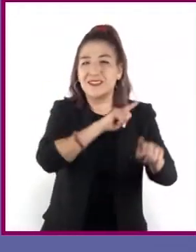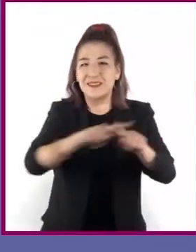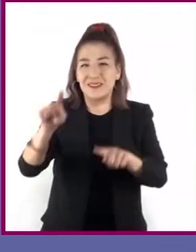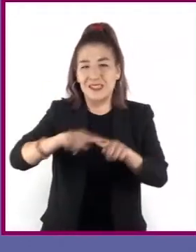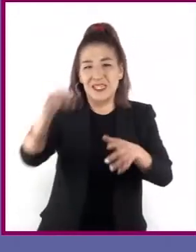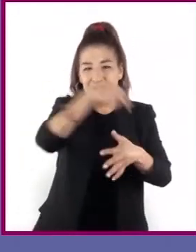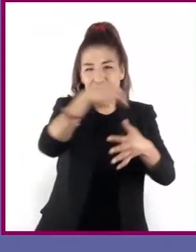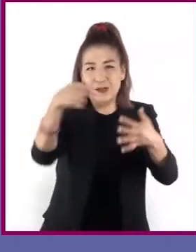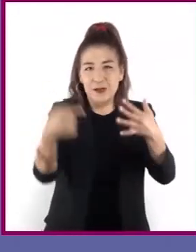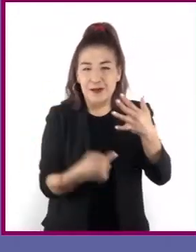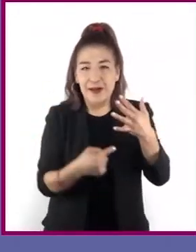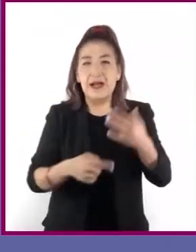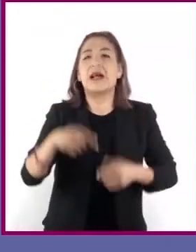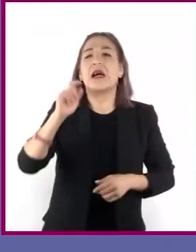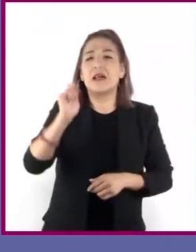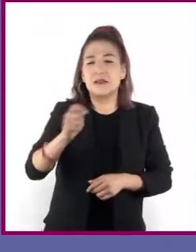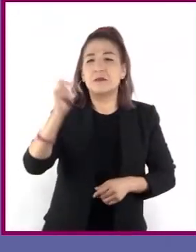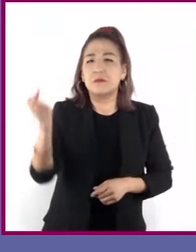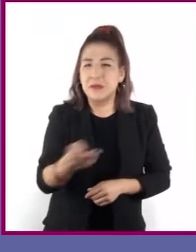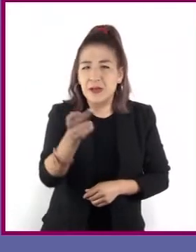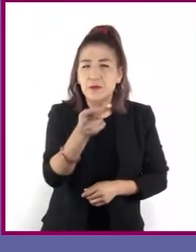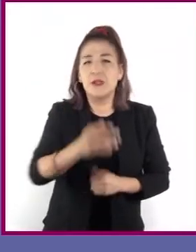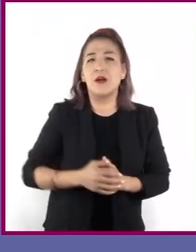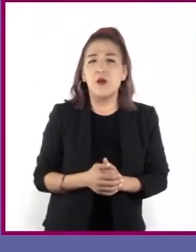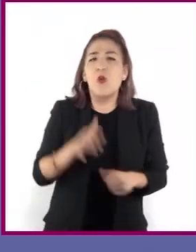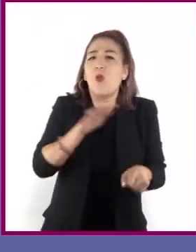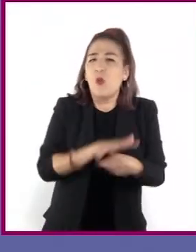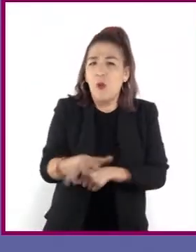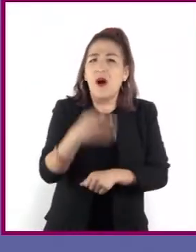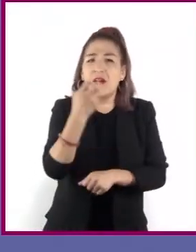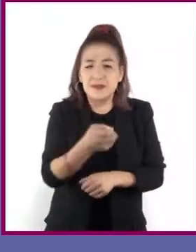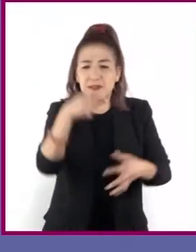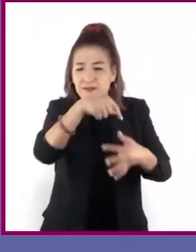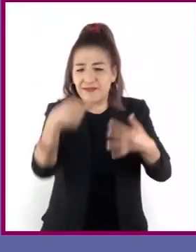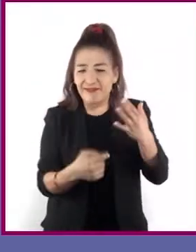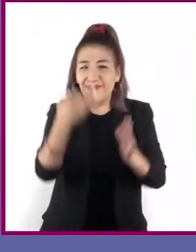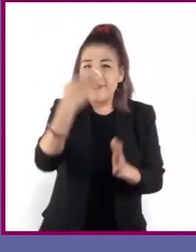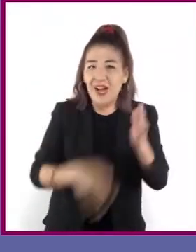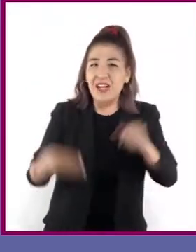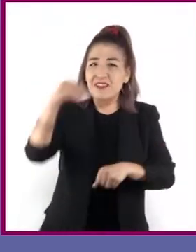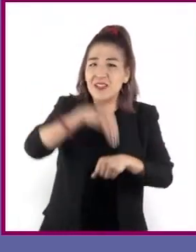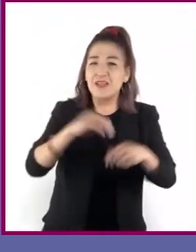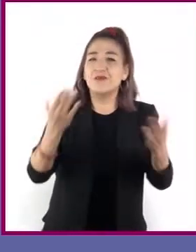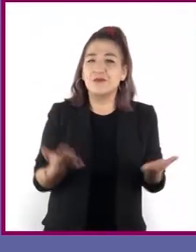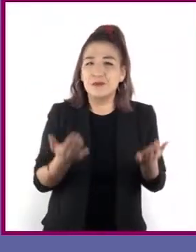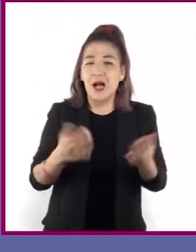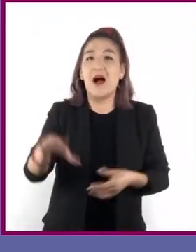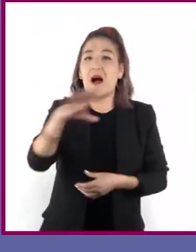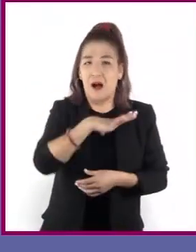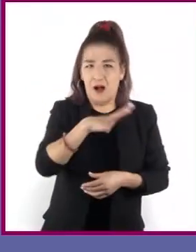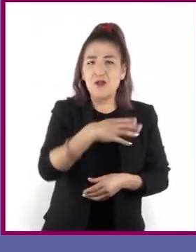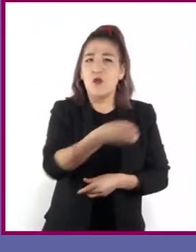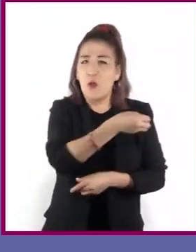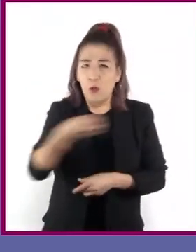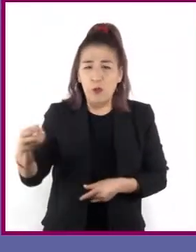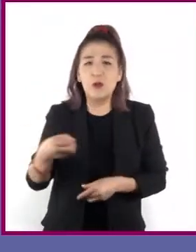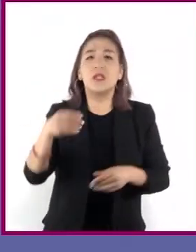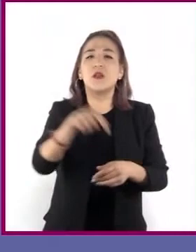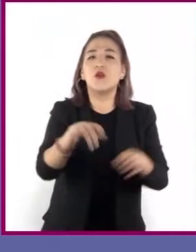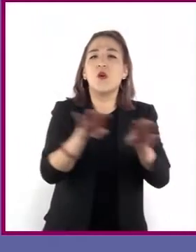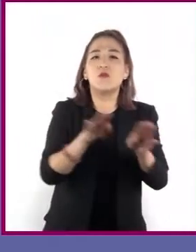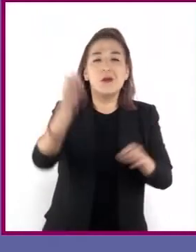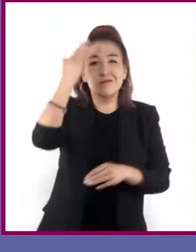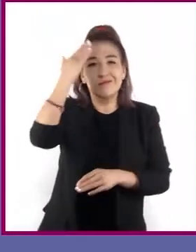y nos hemos preguntado, ¿cuáles son esos elementos que nos hacen falta? ¿Existe un orden de prioridad sobre